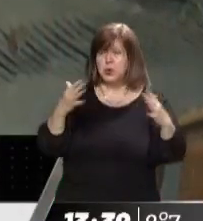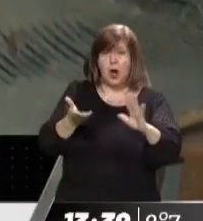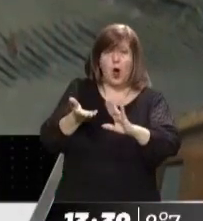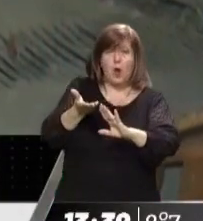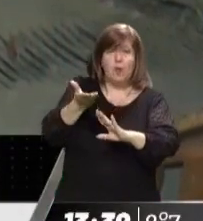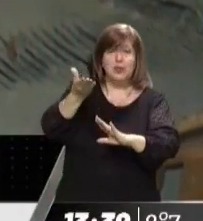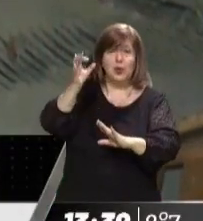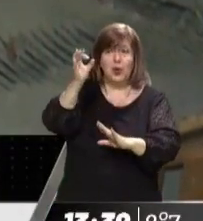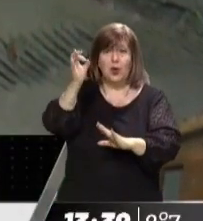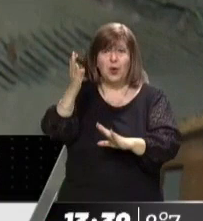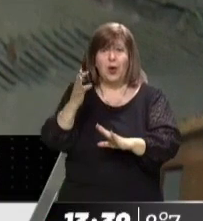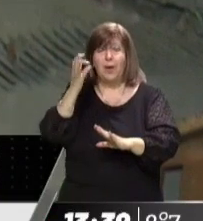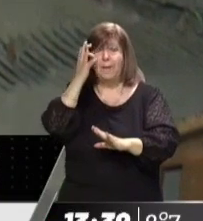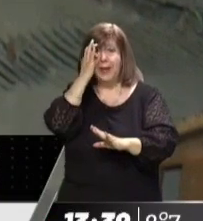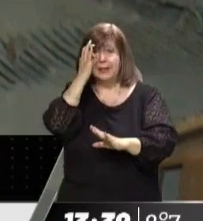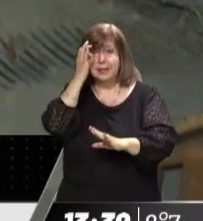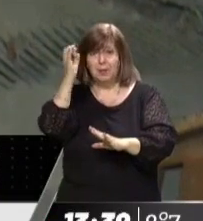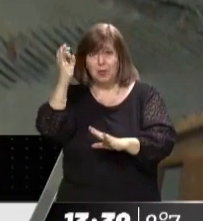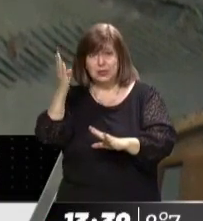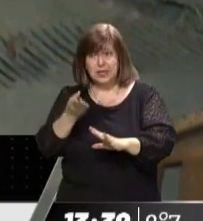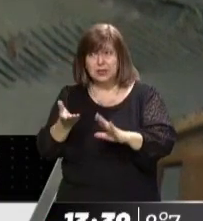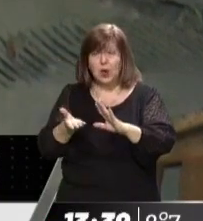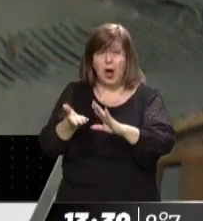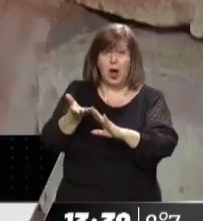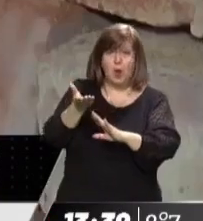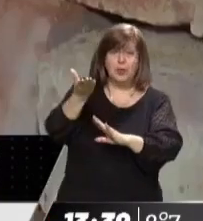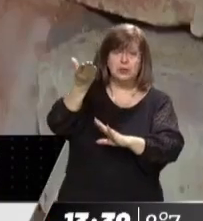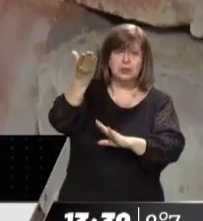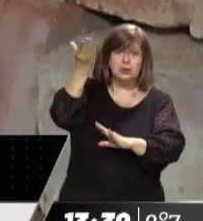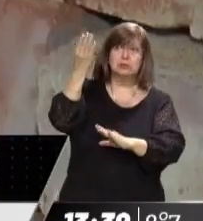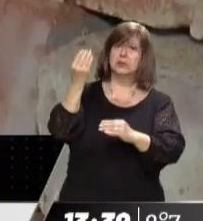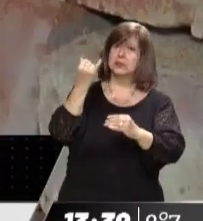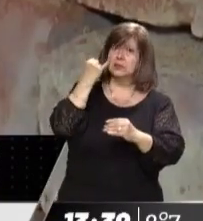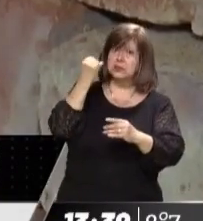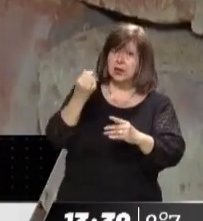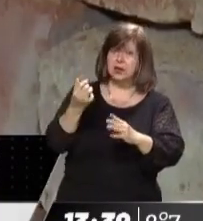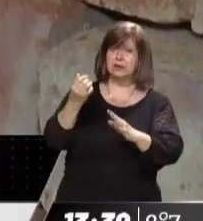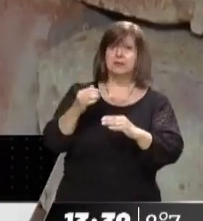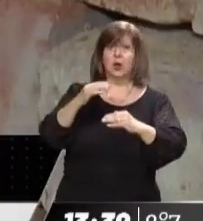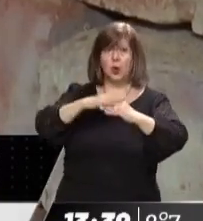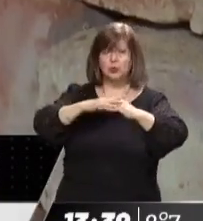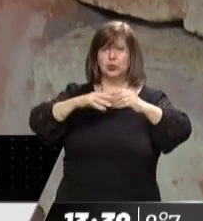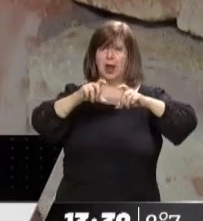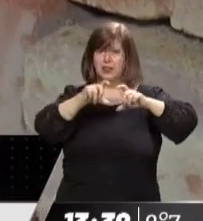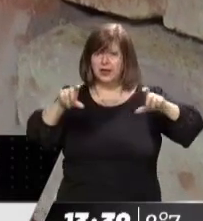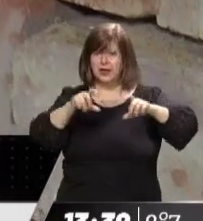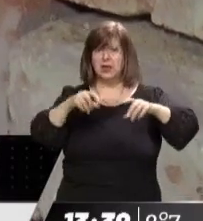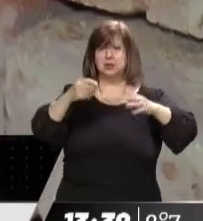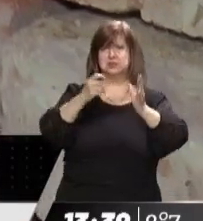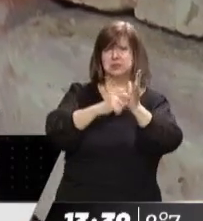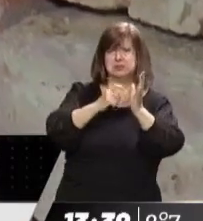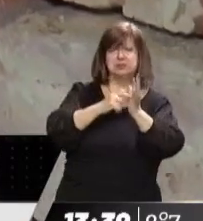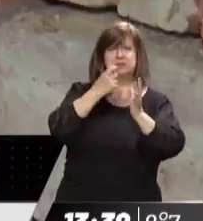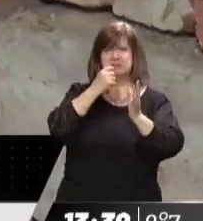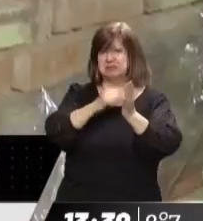20% tras la devaluación aplicada post elecciones primarias a nivel nacional. Esto surge a partir